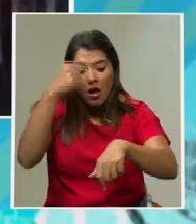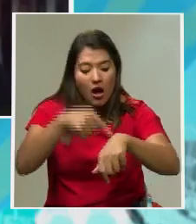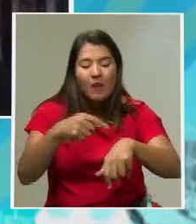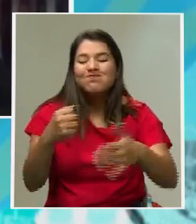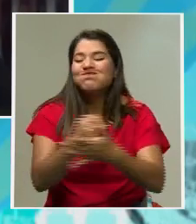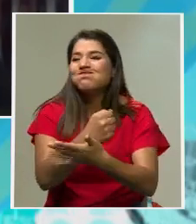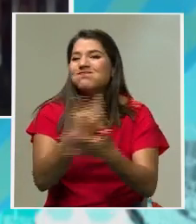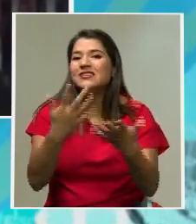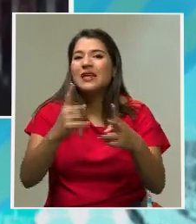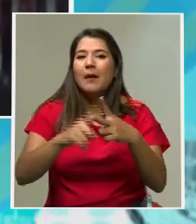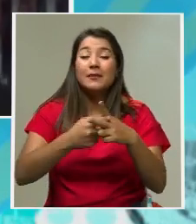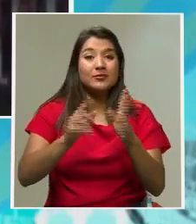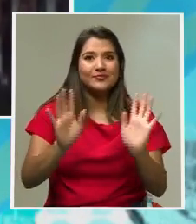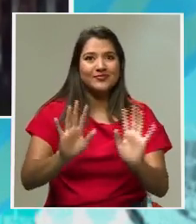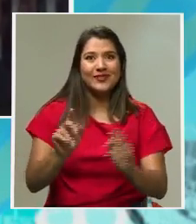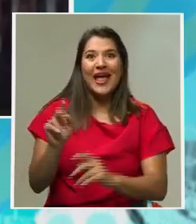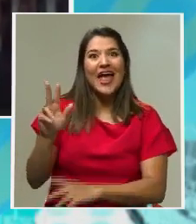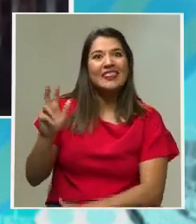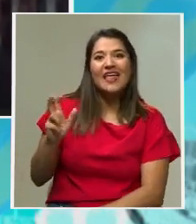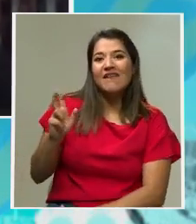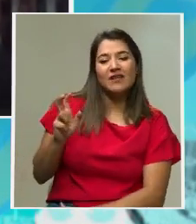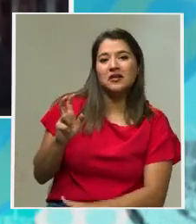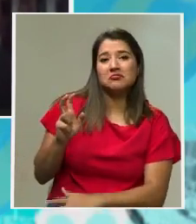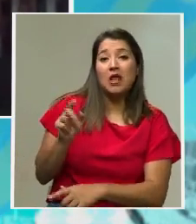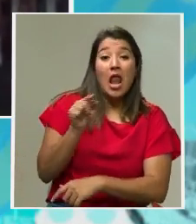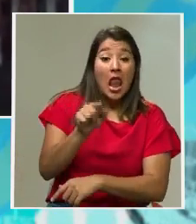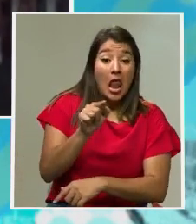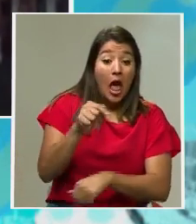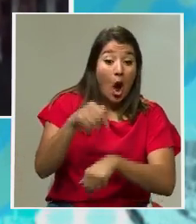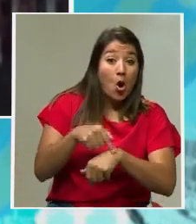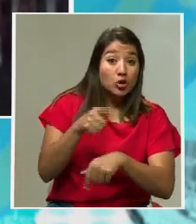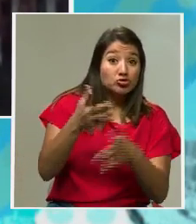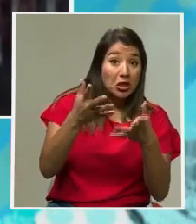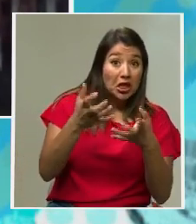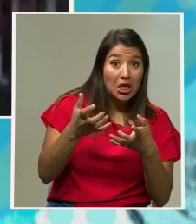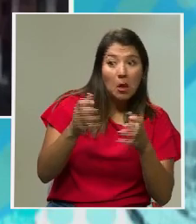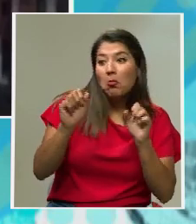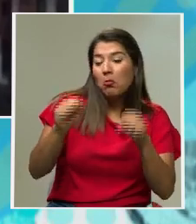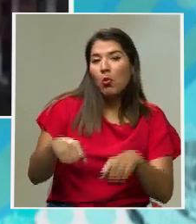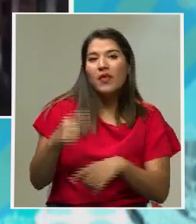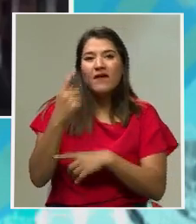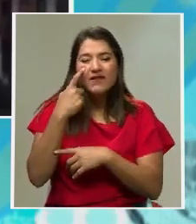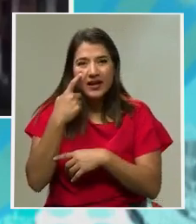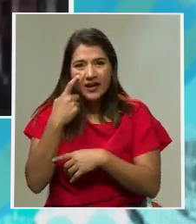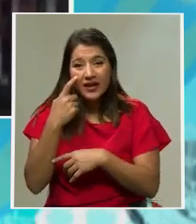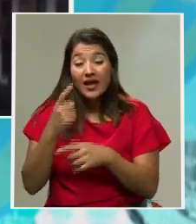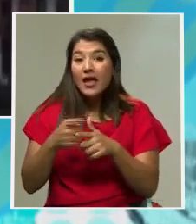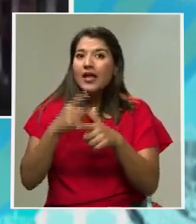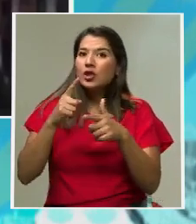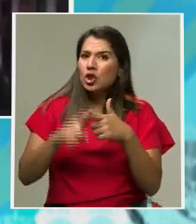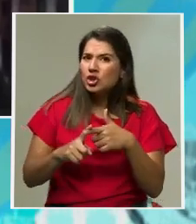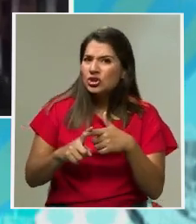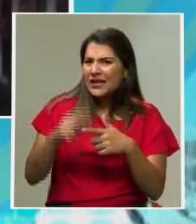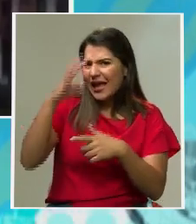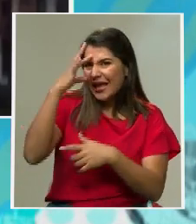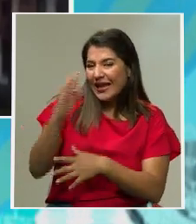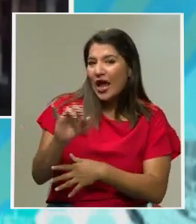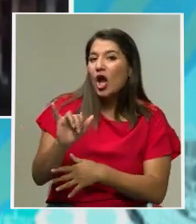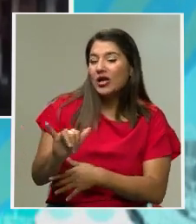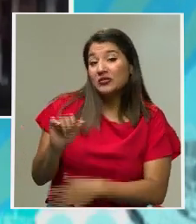te meten, te van diciendo de qué va la cosa y que te avisan y todo. Y eso creo que sí,